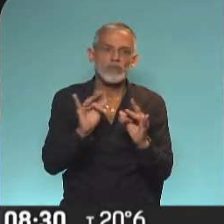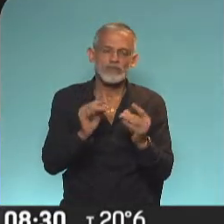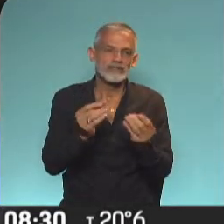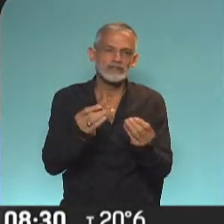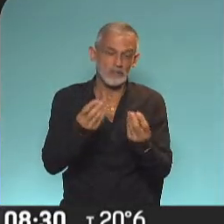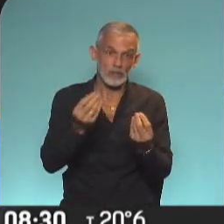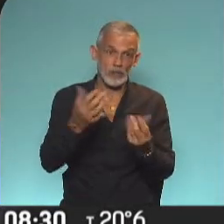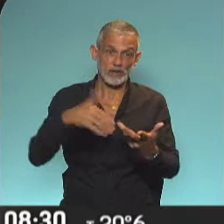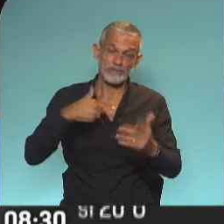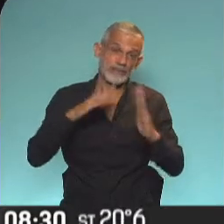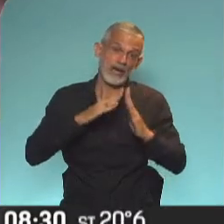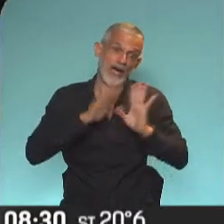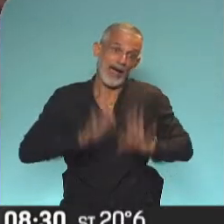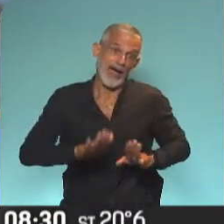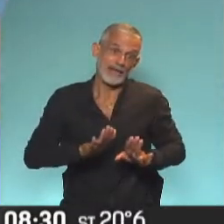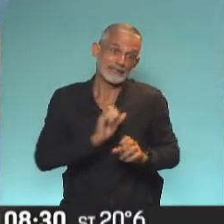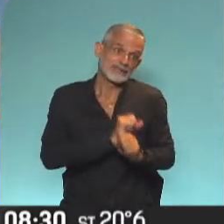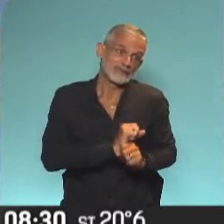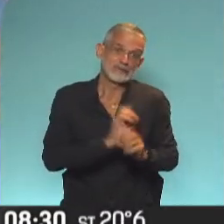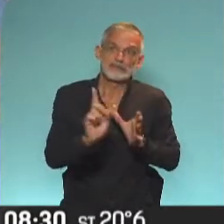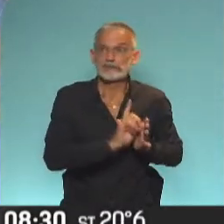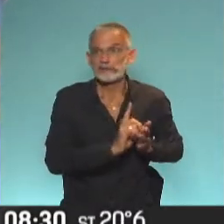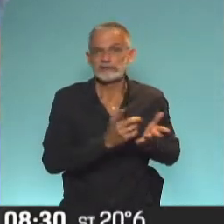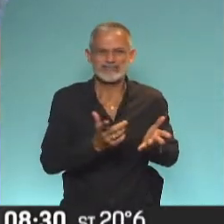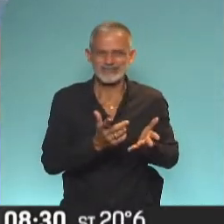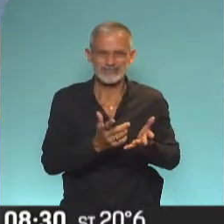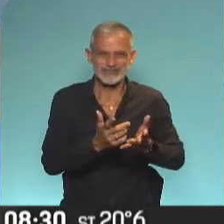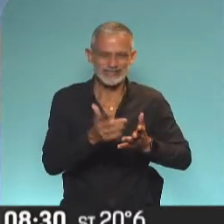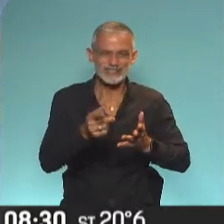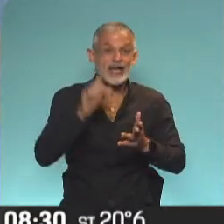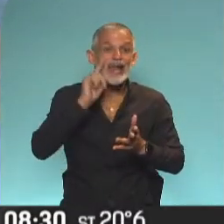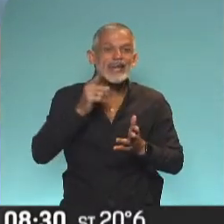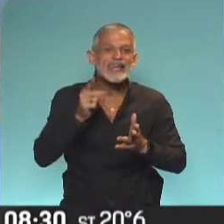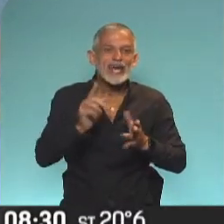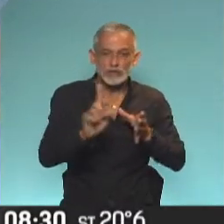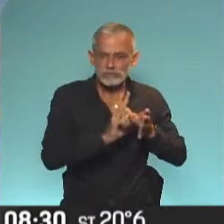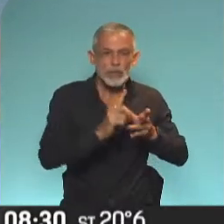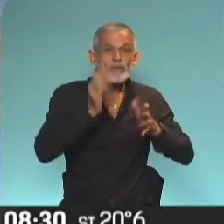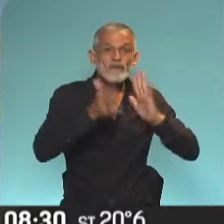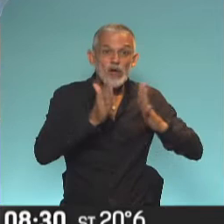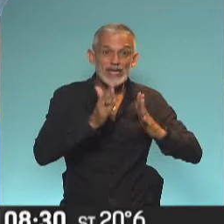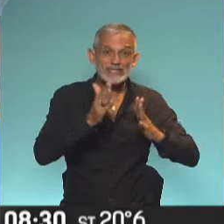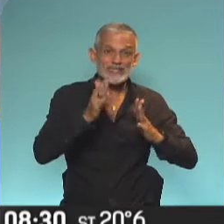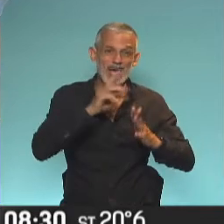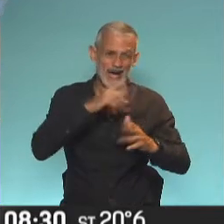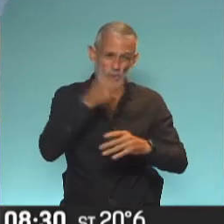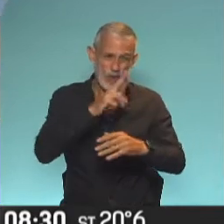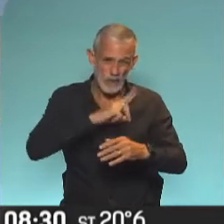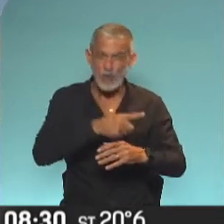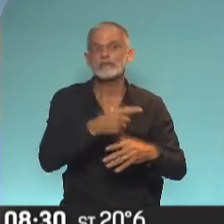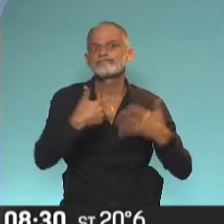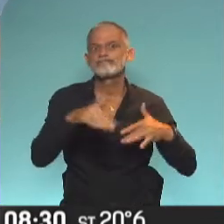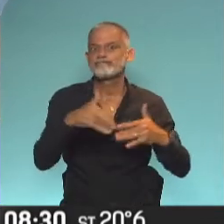que quedarnos en casa. El aislamiento, que es uno de los temas de riesgo en situaciones de violencia de género, fue la política